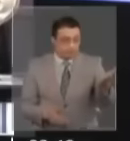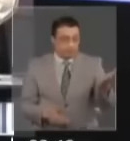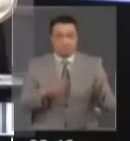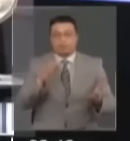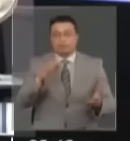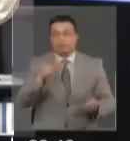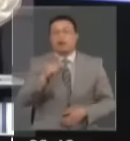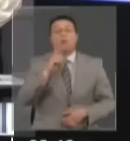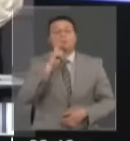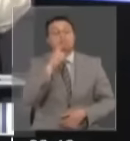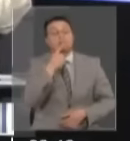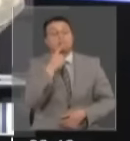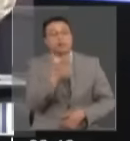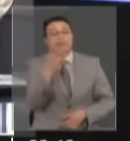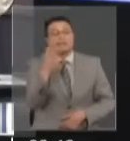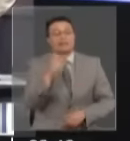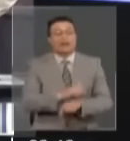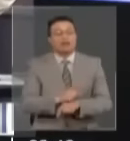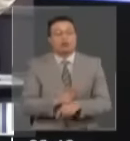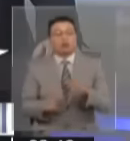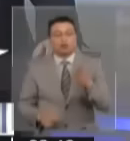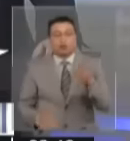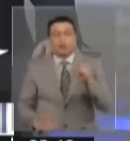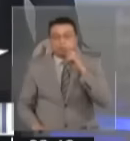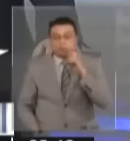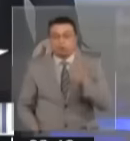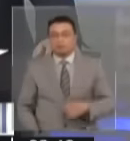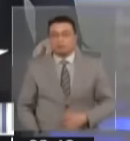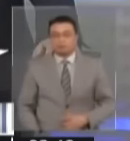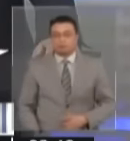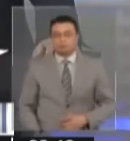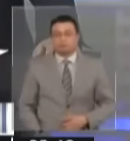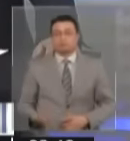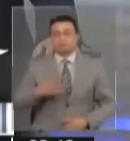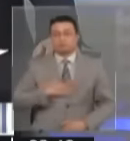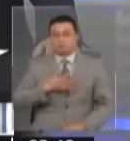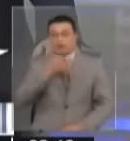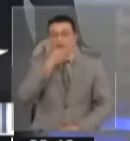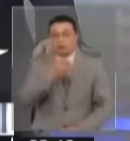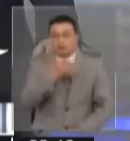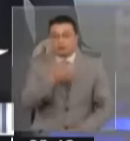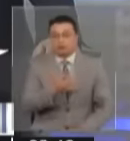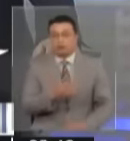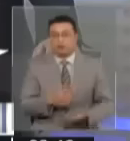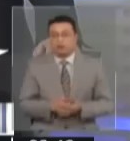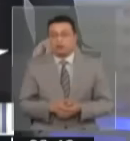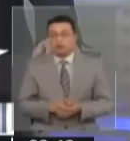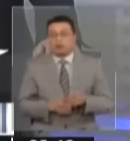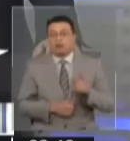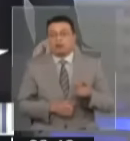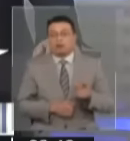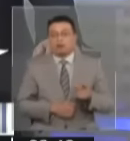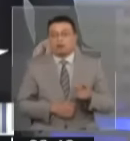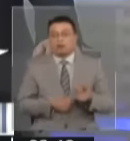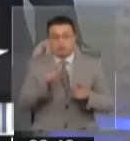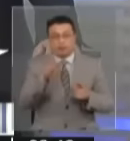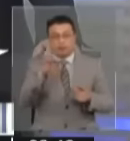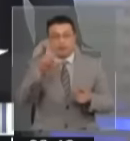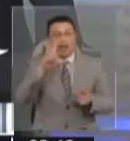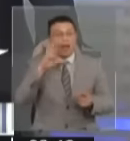quién quieres dirigir tus 30 segundos de interpelación? Mira, quisiera dirigir mi interpelación a la señora Elia.